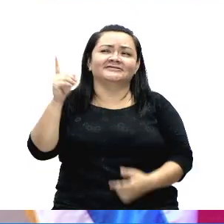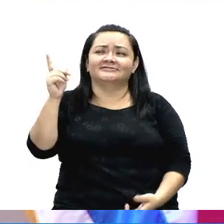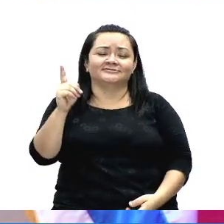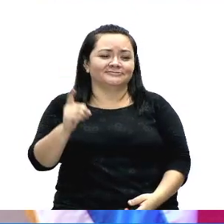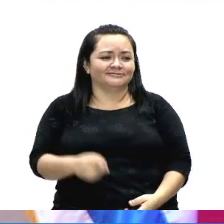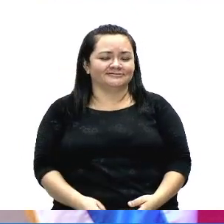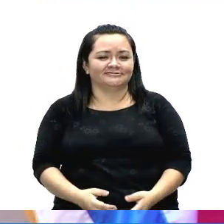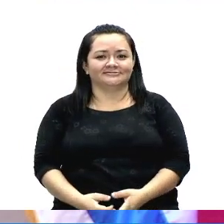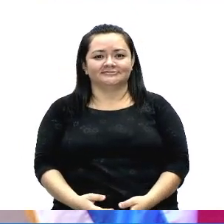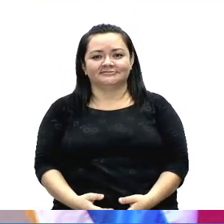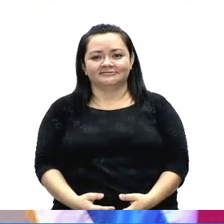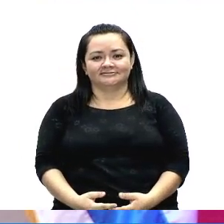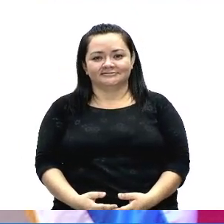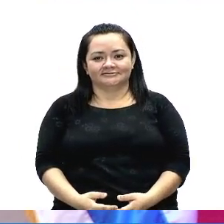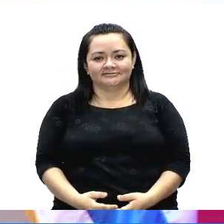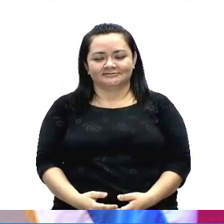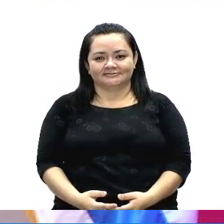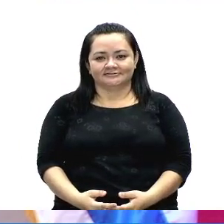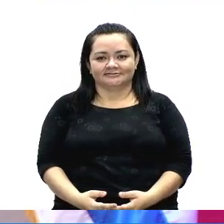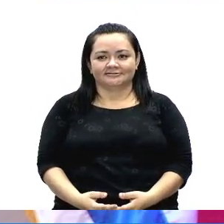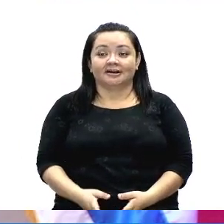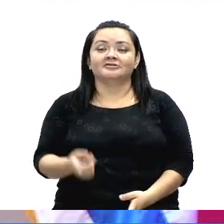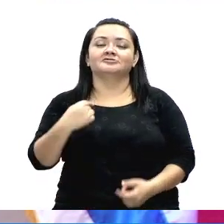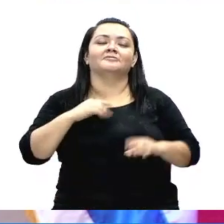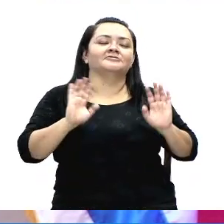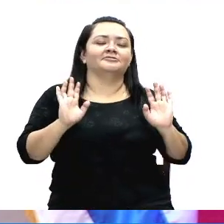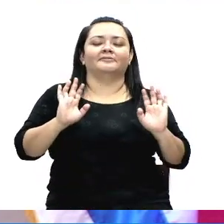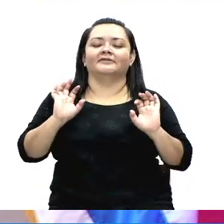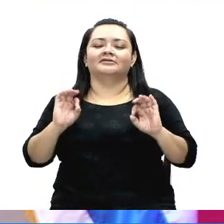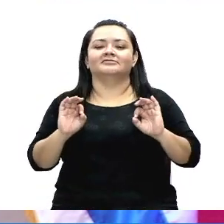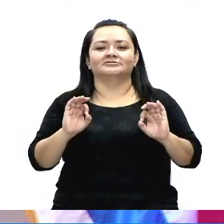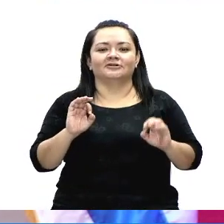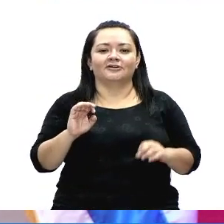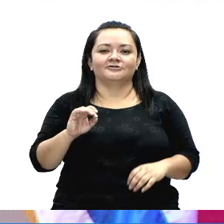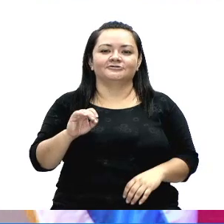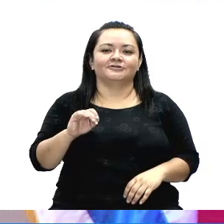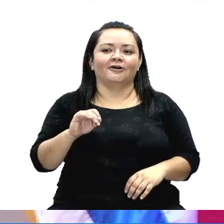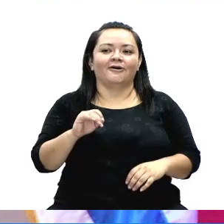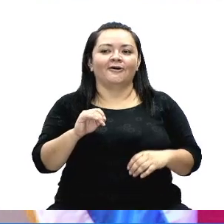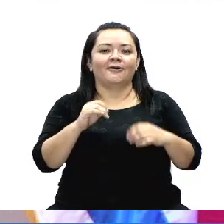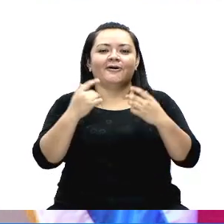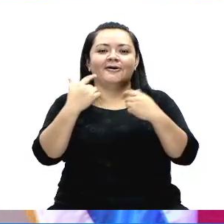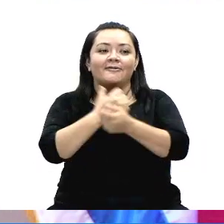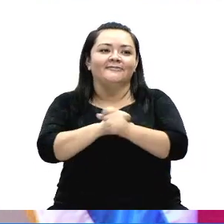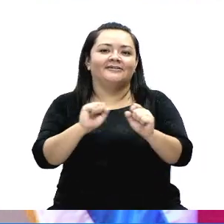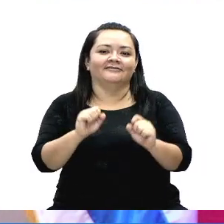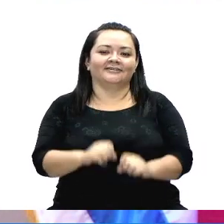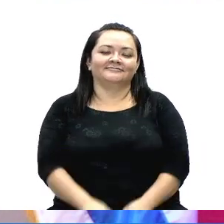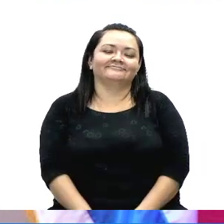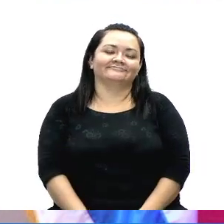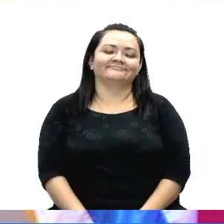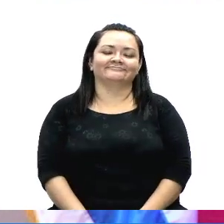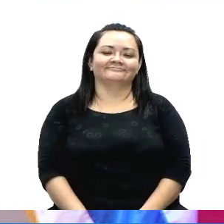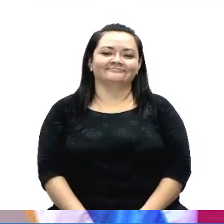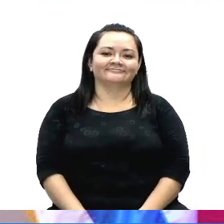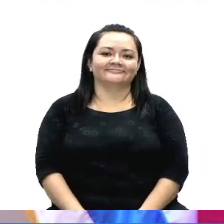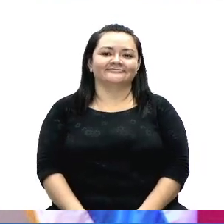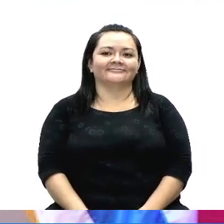dios y yo por eso pastor gracias a dios yo me librado de poner cosas del mundo sí